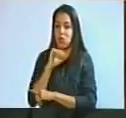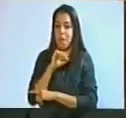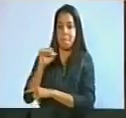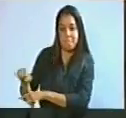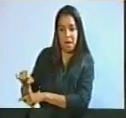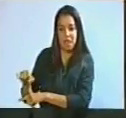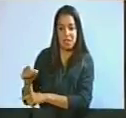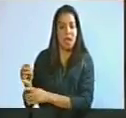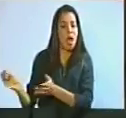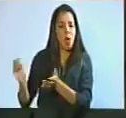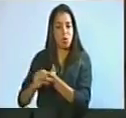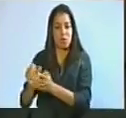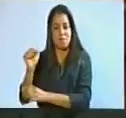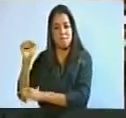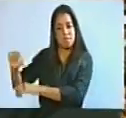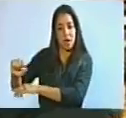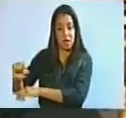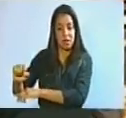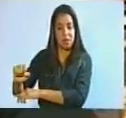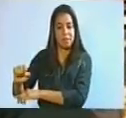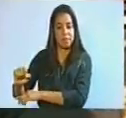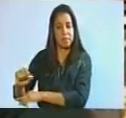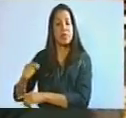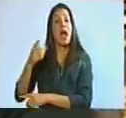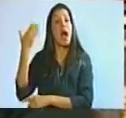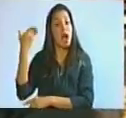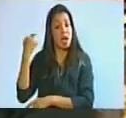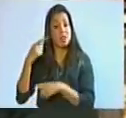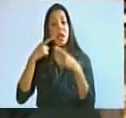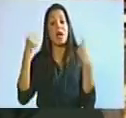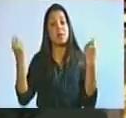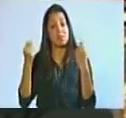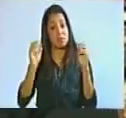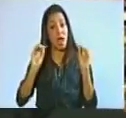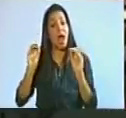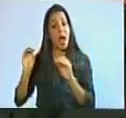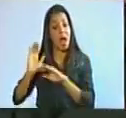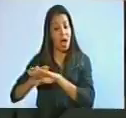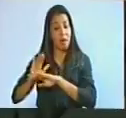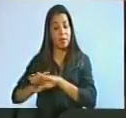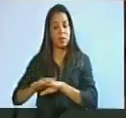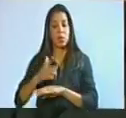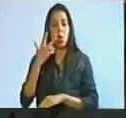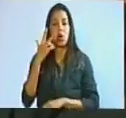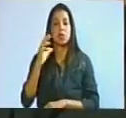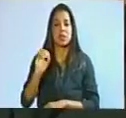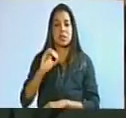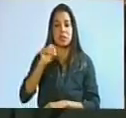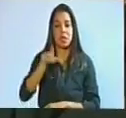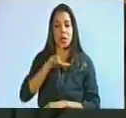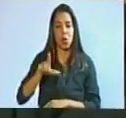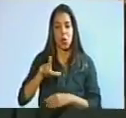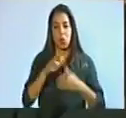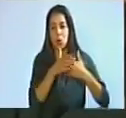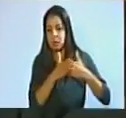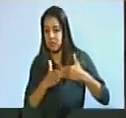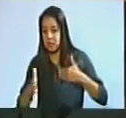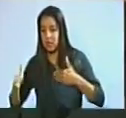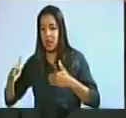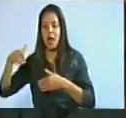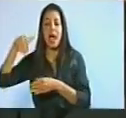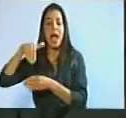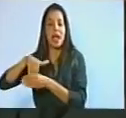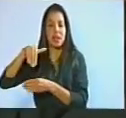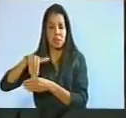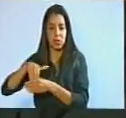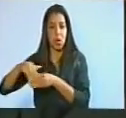aún muchas más. Ya lo habíamos avisado, entre la elección del 30 de julio y la elección de